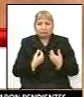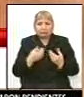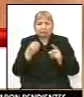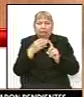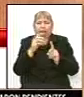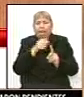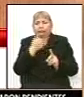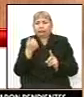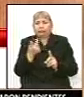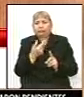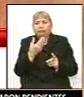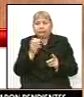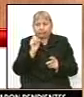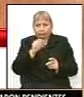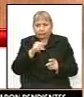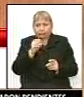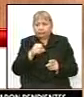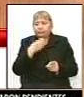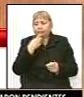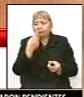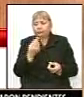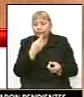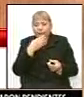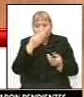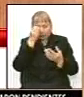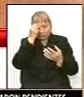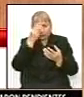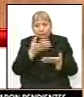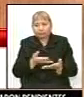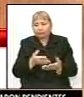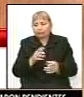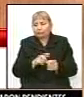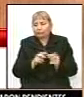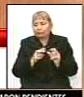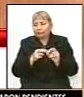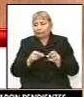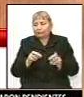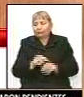a los demás, porque simple y sencillamente se está cumpliendo con una función parlamentaria.